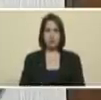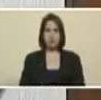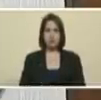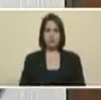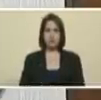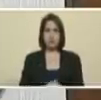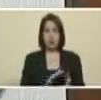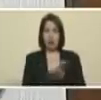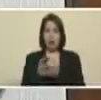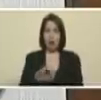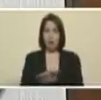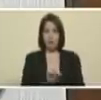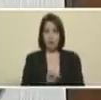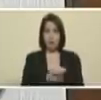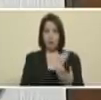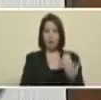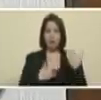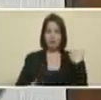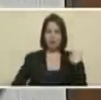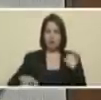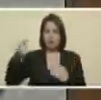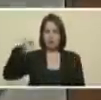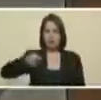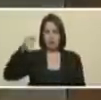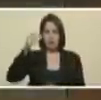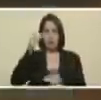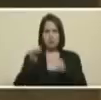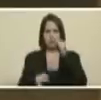compañero presidente del Tribunal Supremo de Justicia, doctor